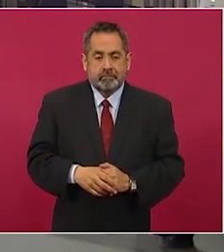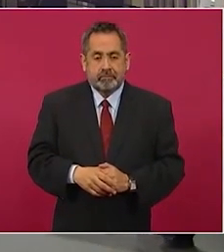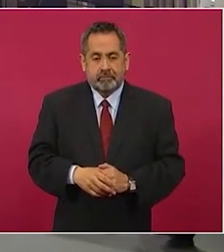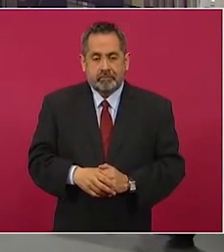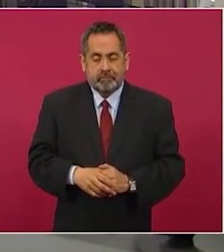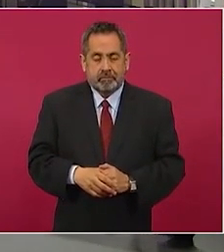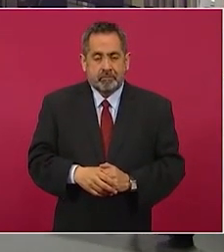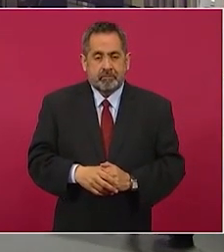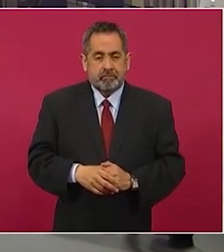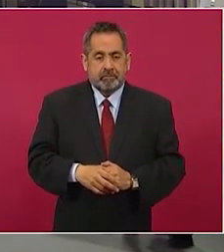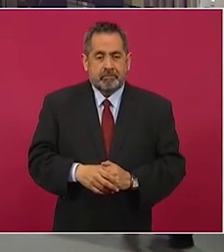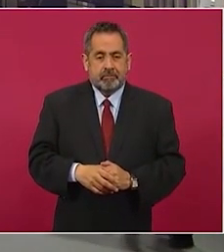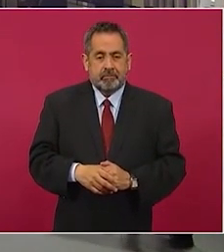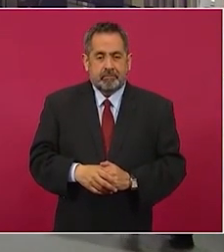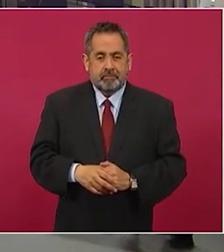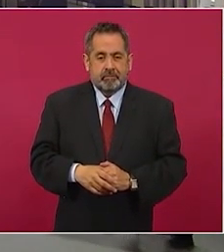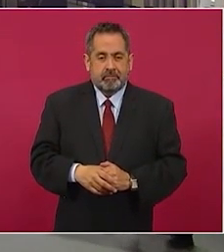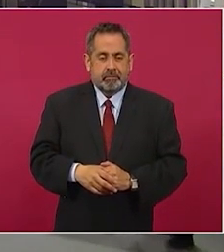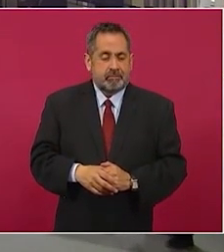vean los personajes